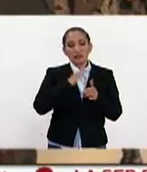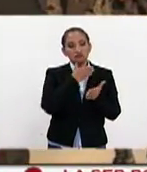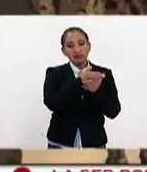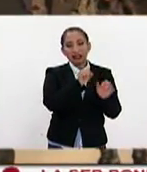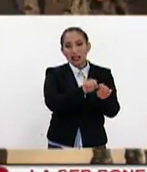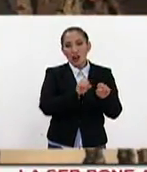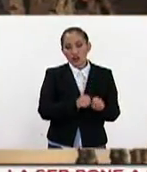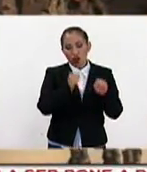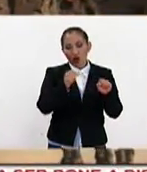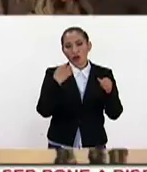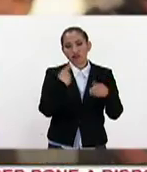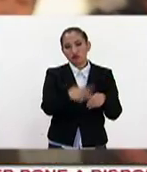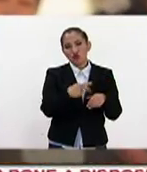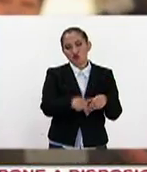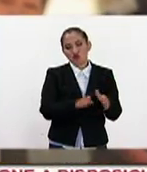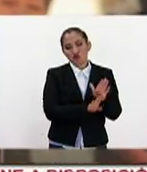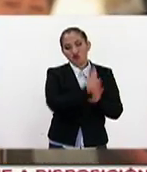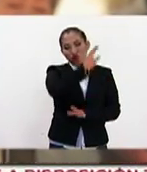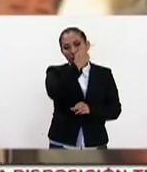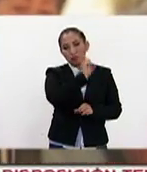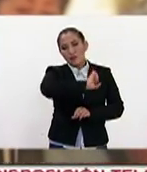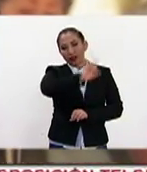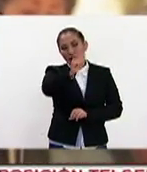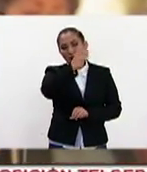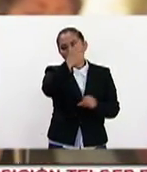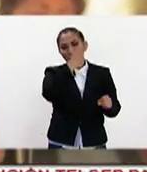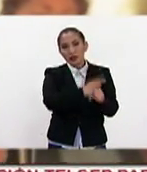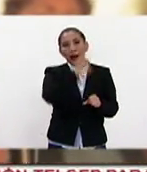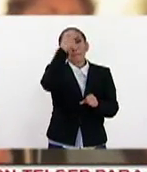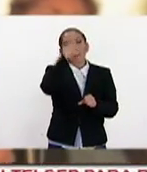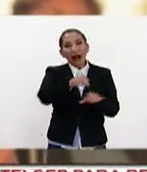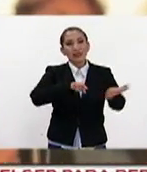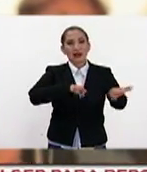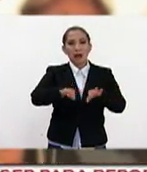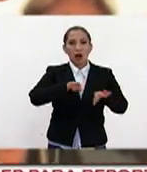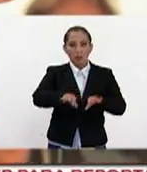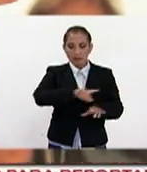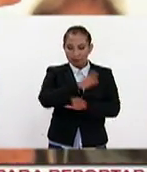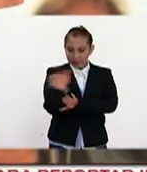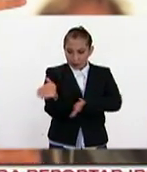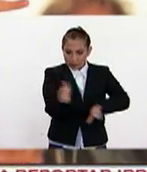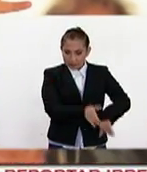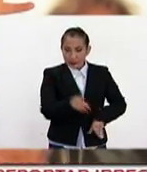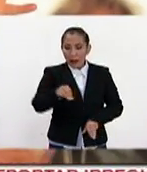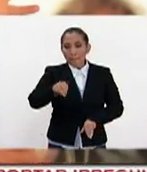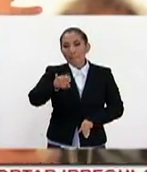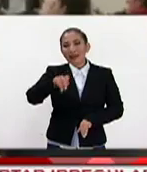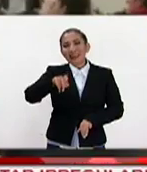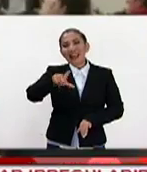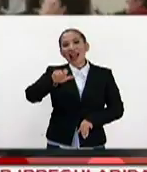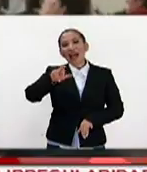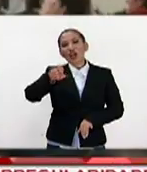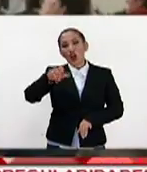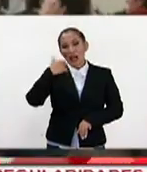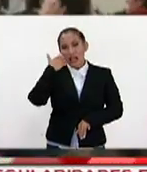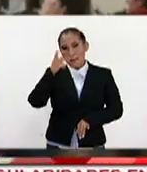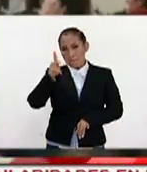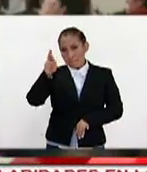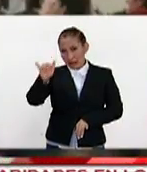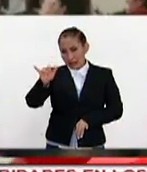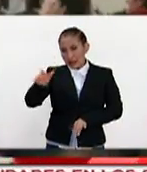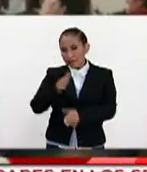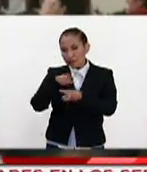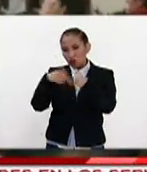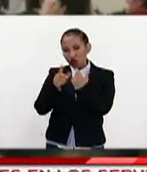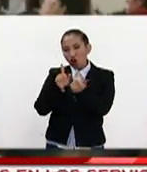y garantizar su desarrollo profesional y mayores oportunidades laborales. Por su parte, Miquel Arriola, aspirante del PRI,